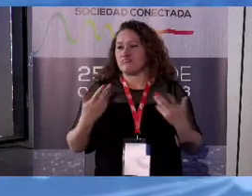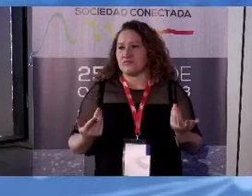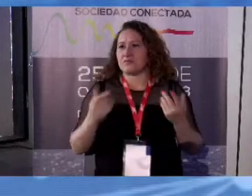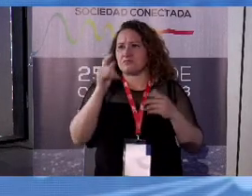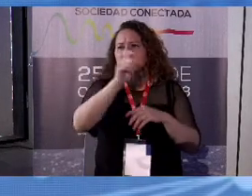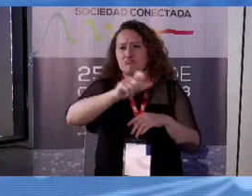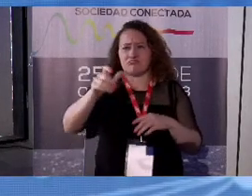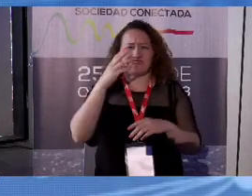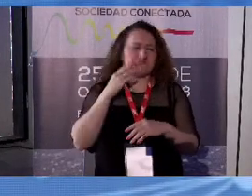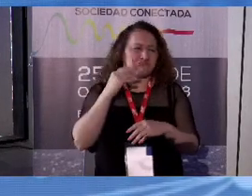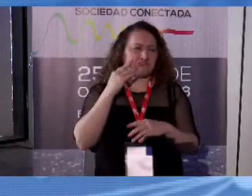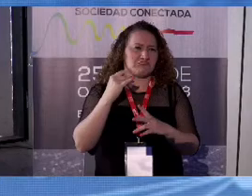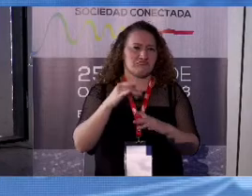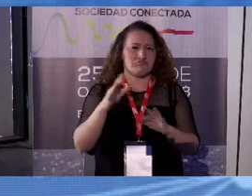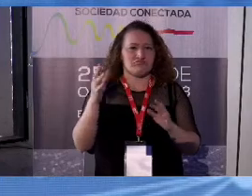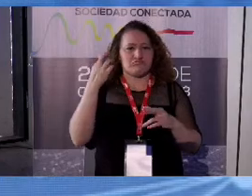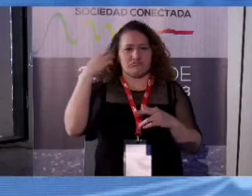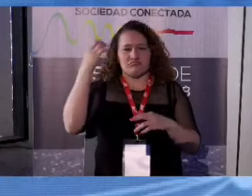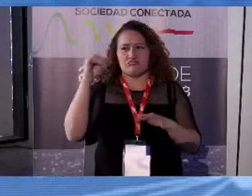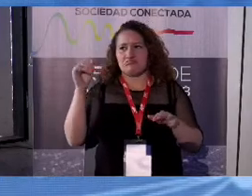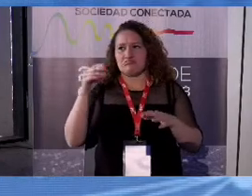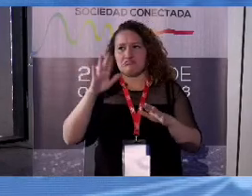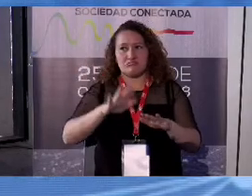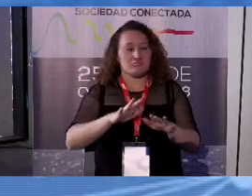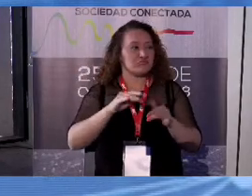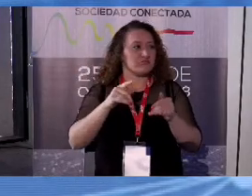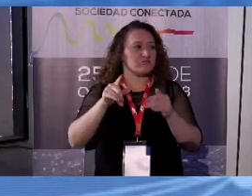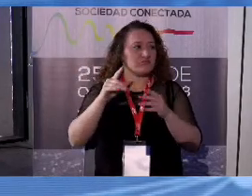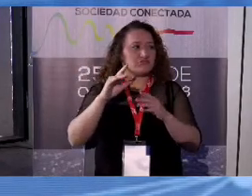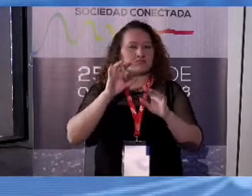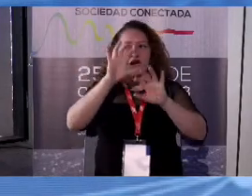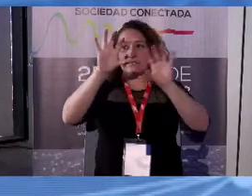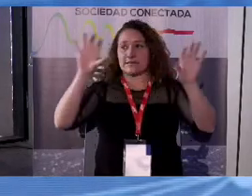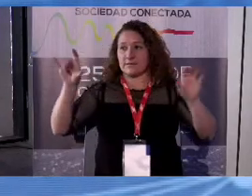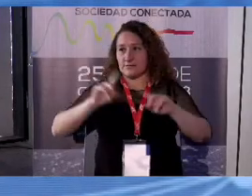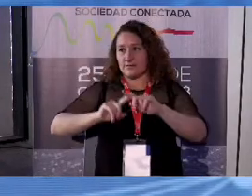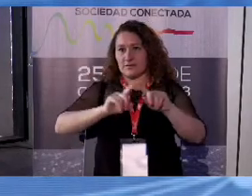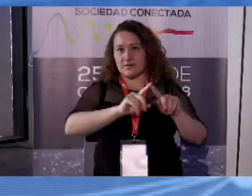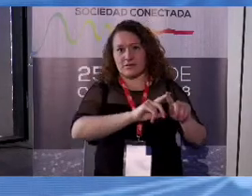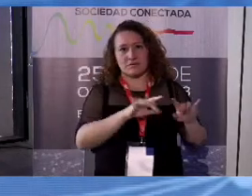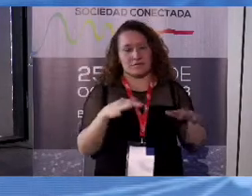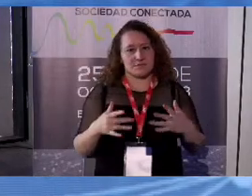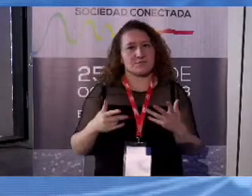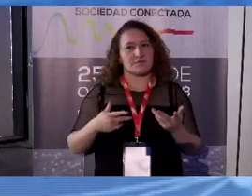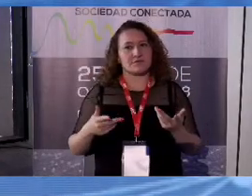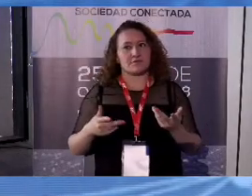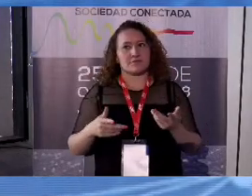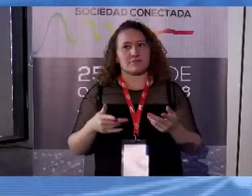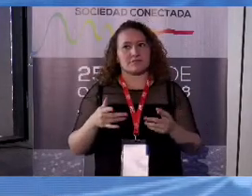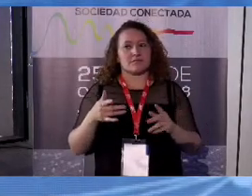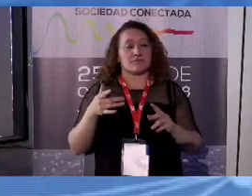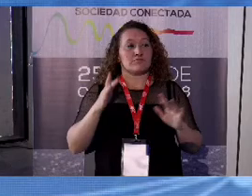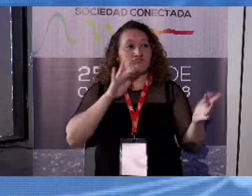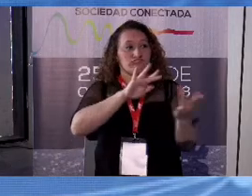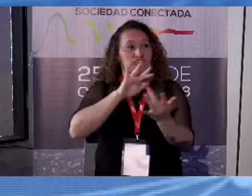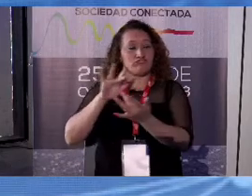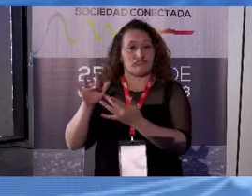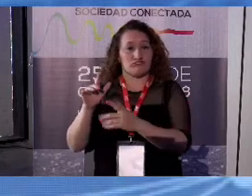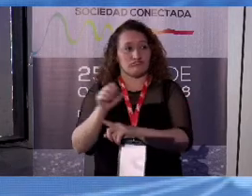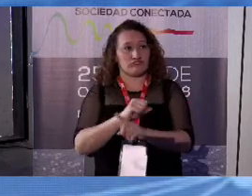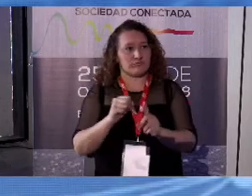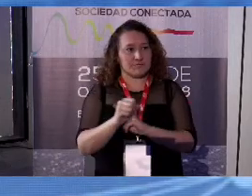países hablar sobre su sus estrategias dinámicas y desafíos en el camino hacia una sociedad conectada y sus